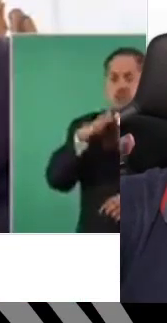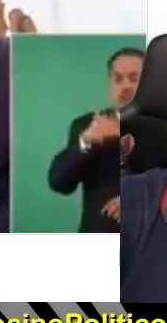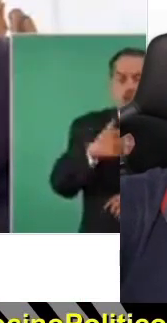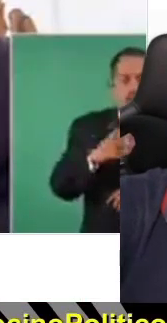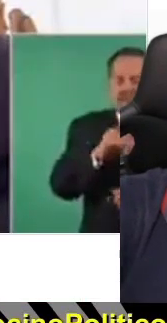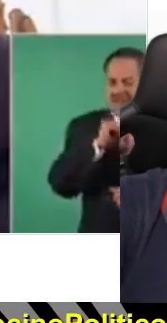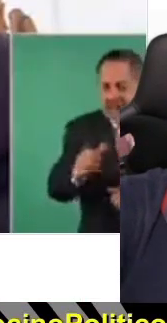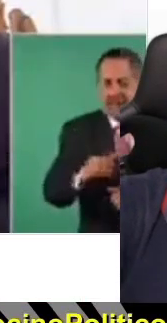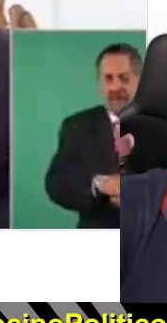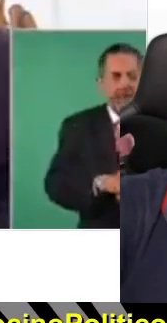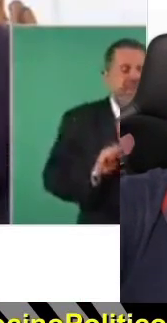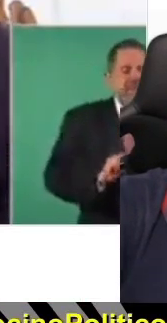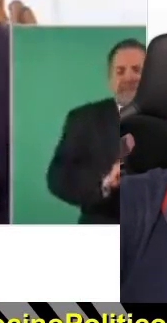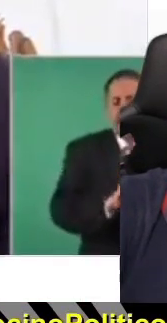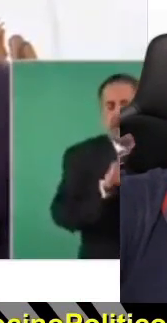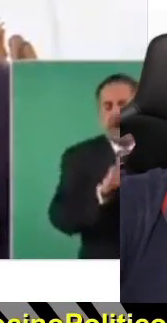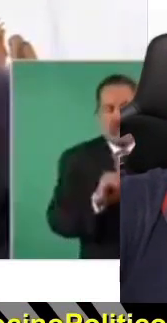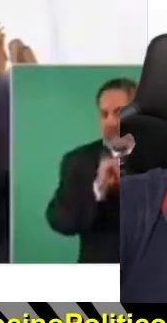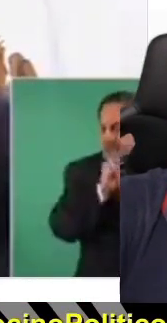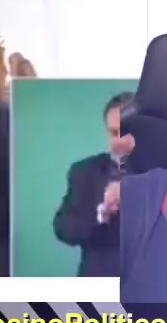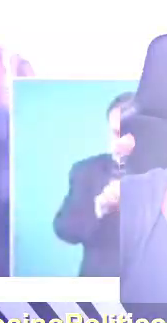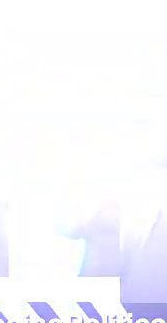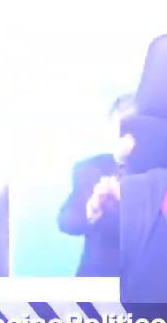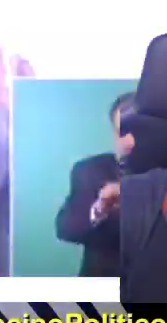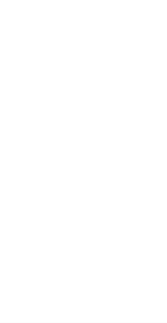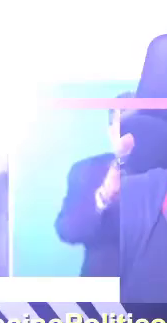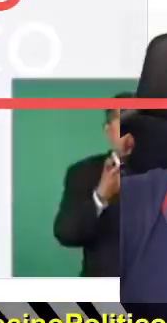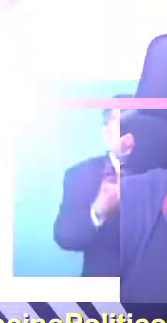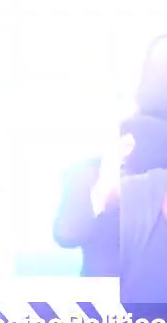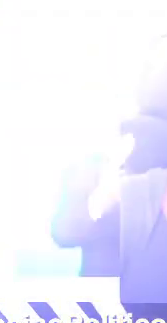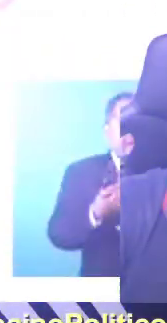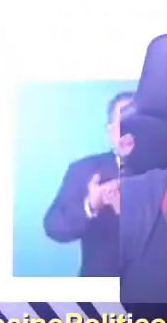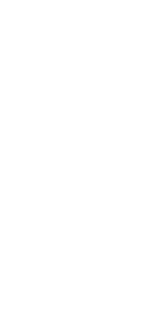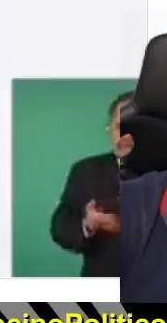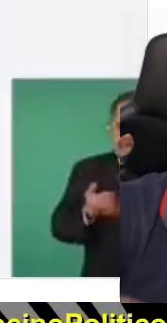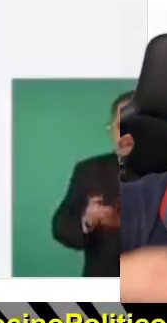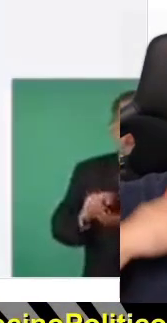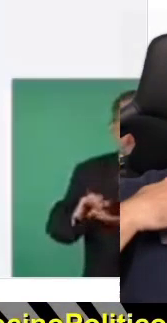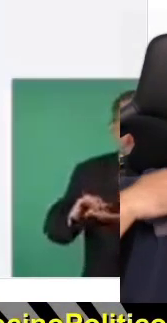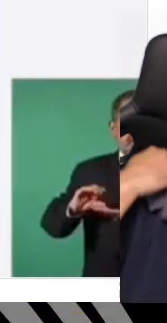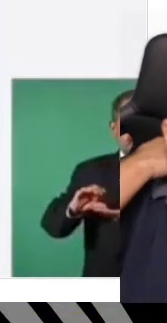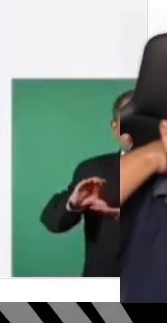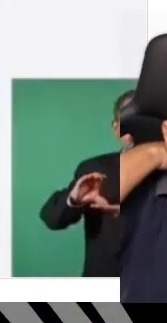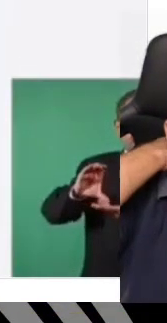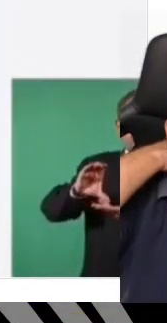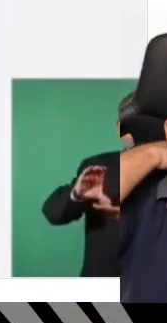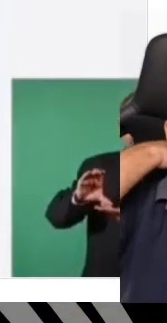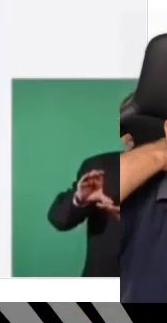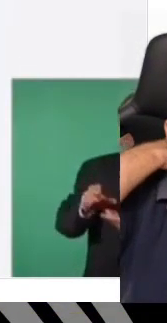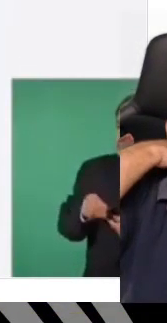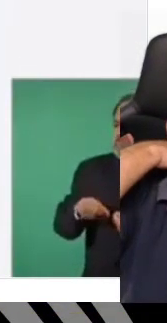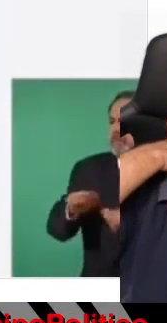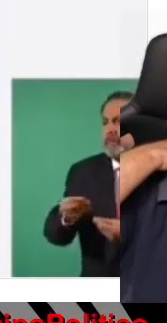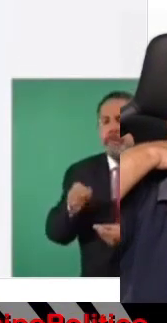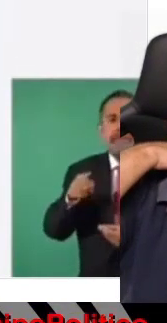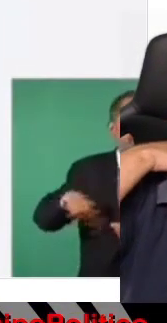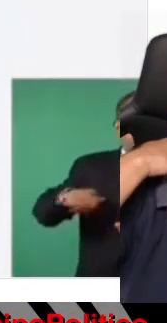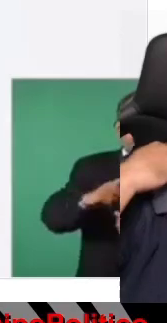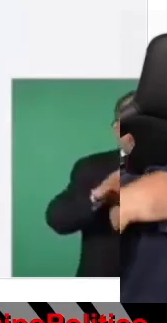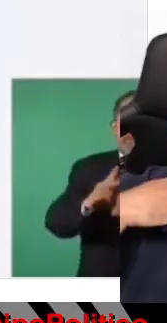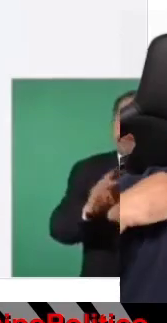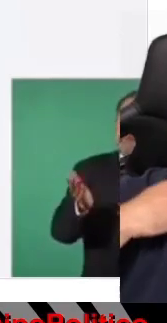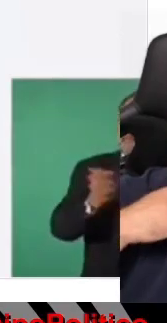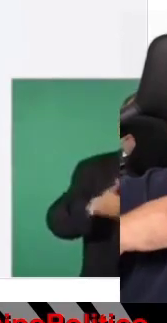impunidad ayuda a liberar fondos para el bienestar y el desarrollo del país. Esa